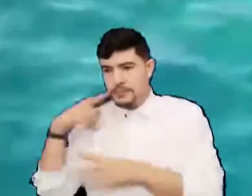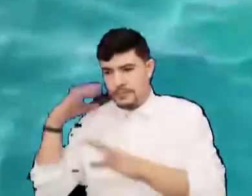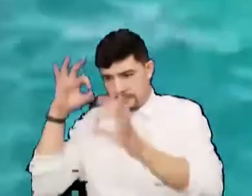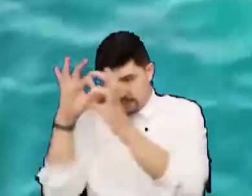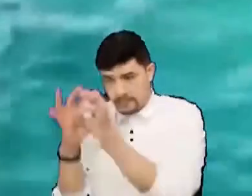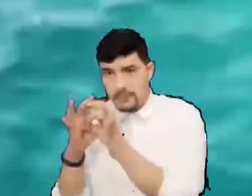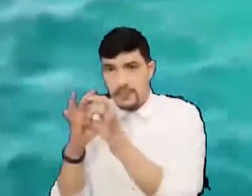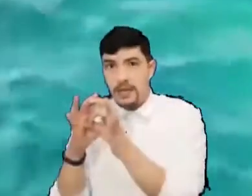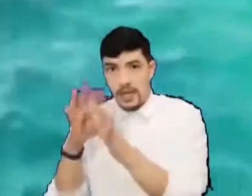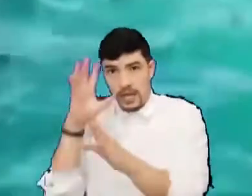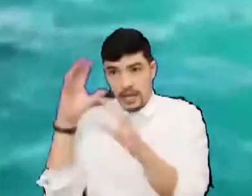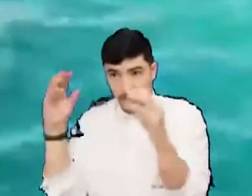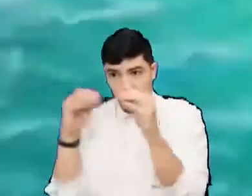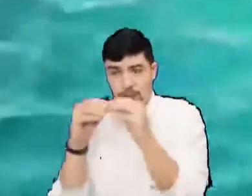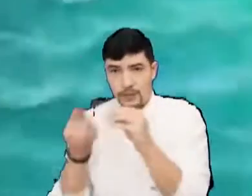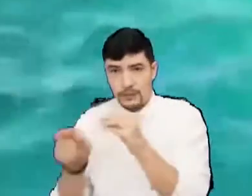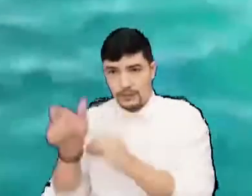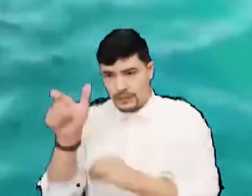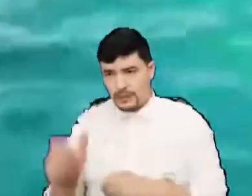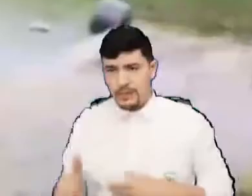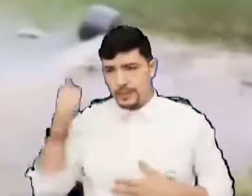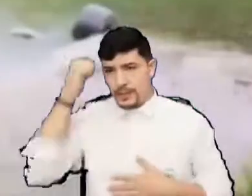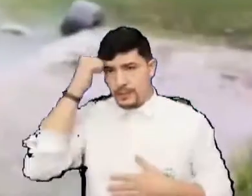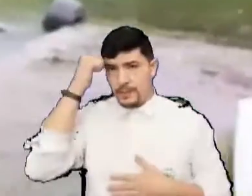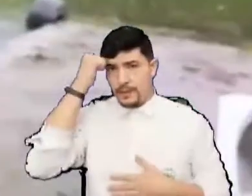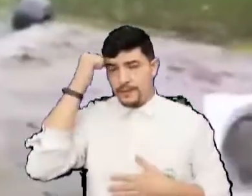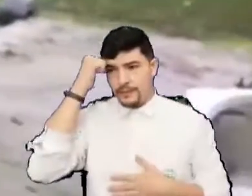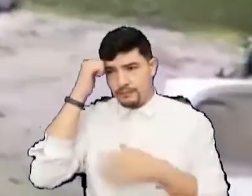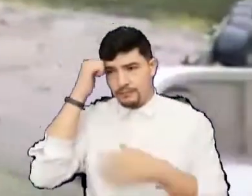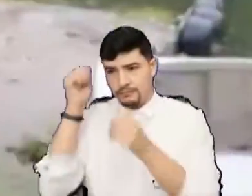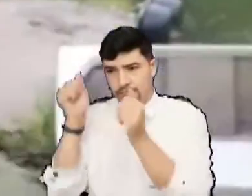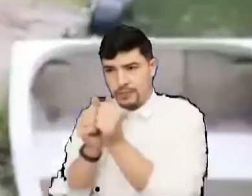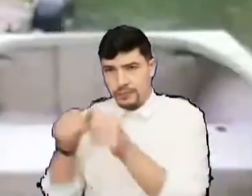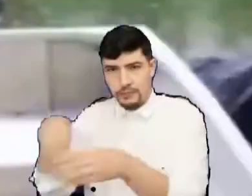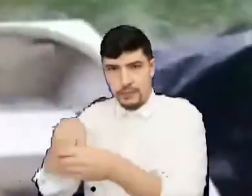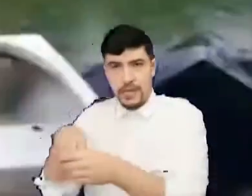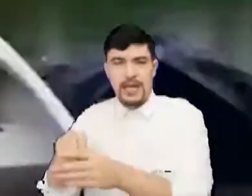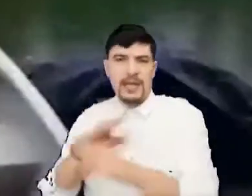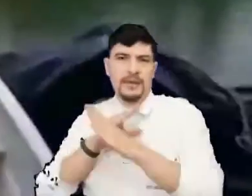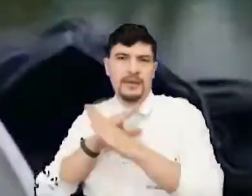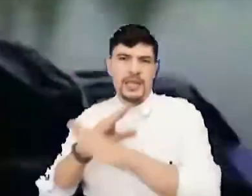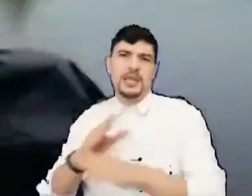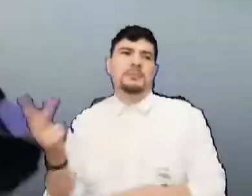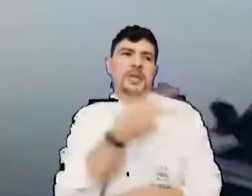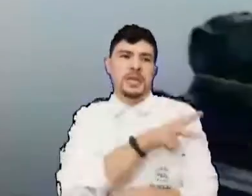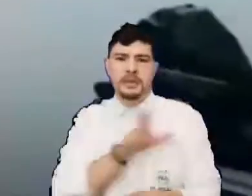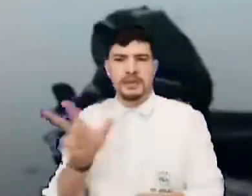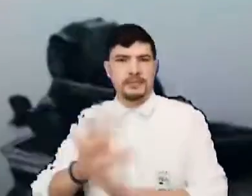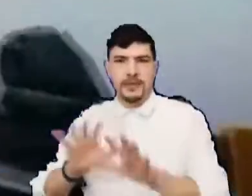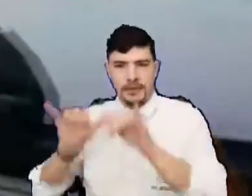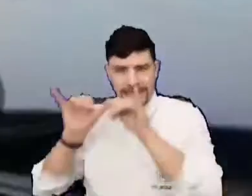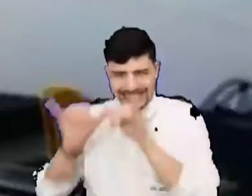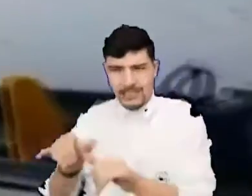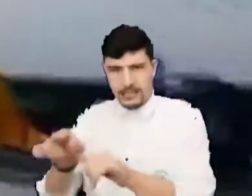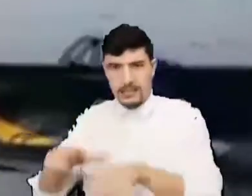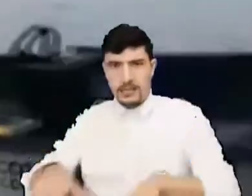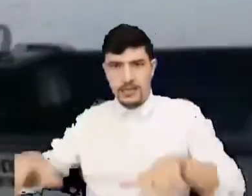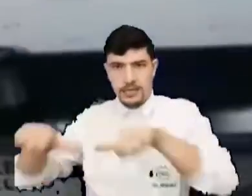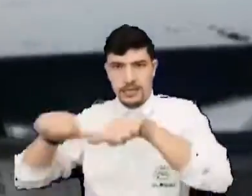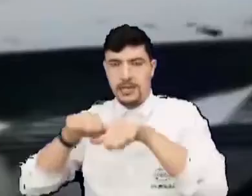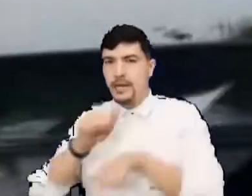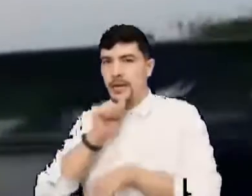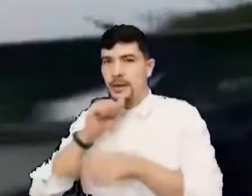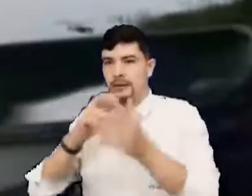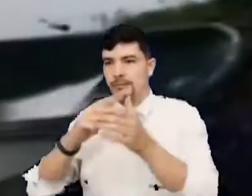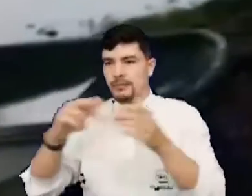su entrenadora para evitar desplazamientos. Agradeciéndole al doctor Arnulfo por el apoyo y el respaldo de brindarme